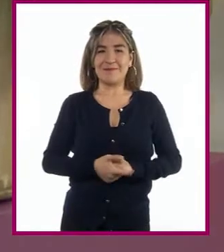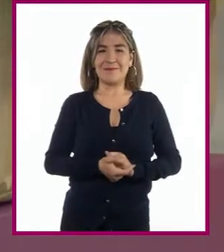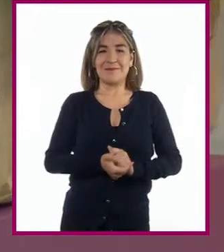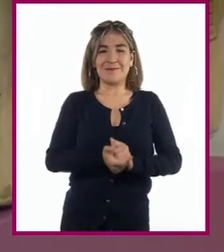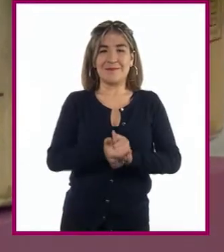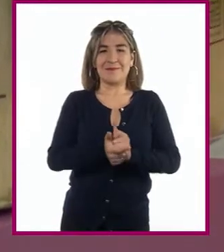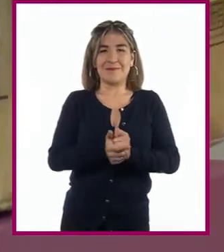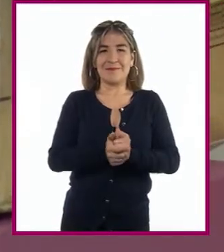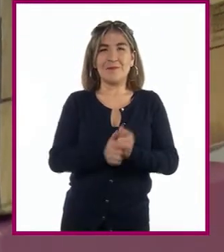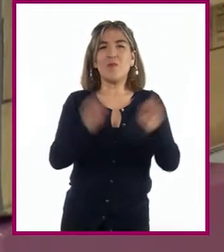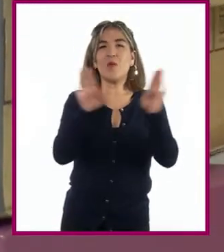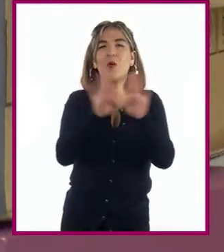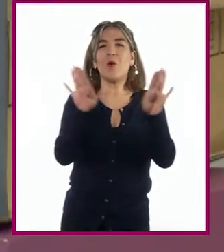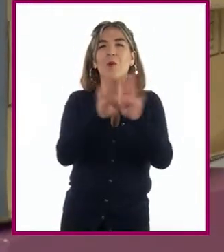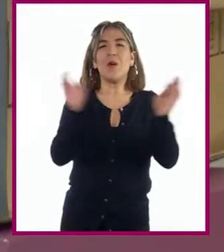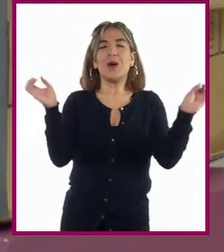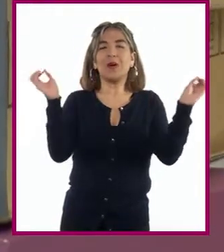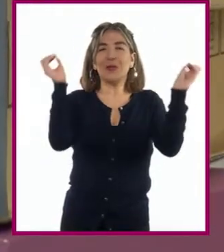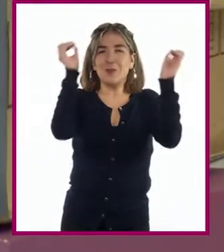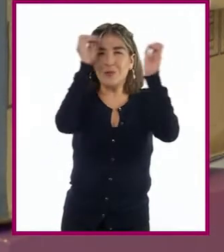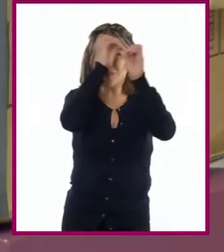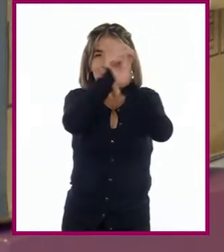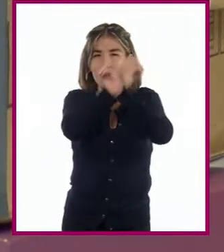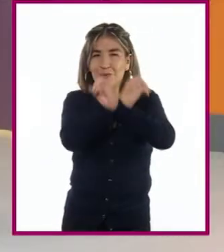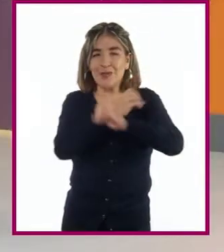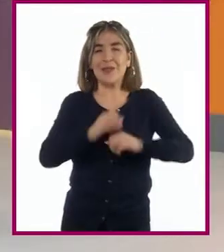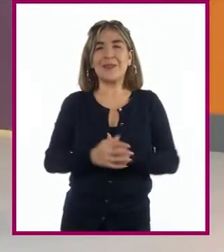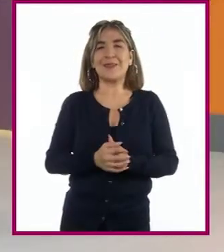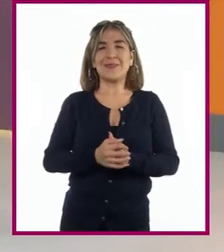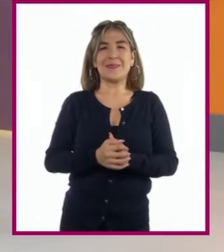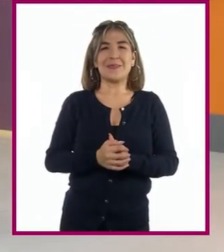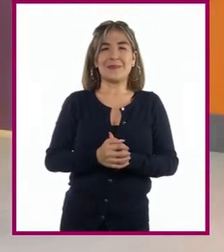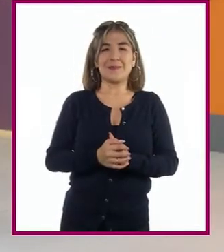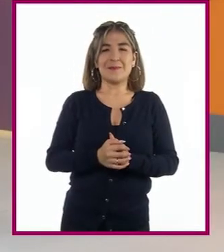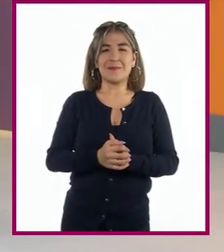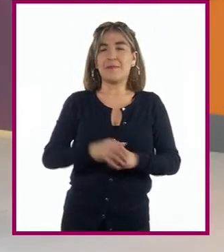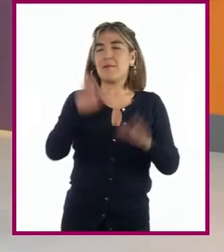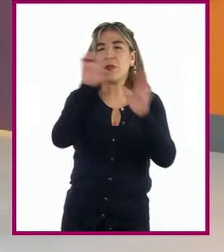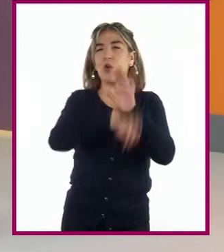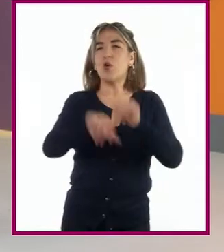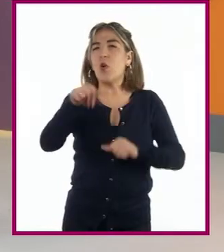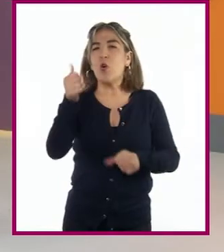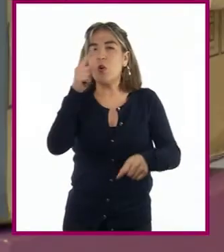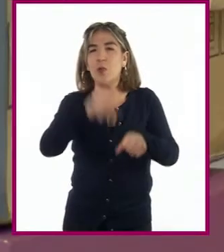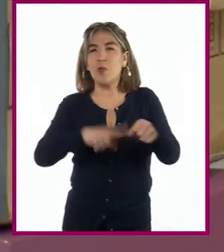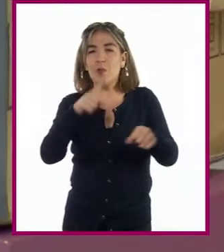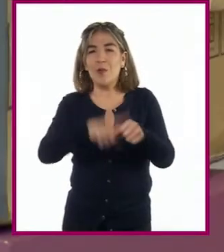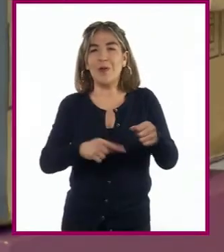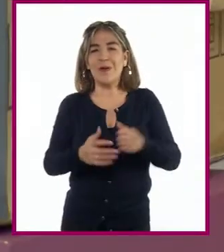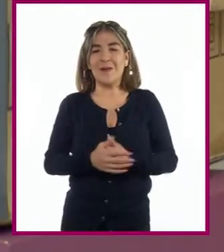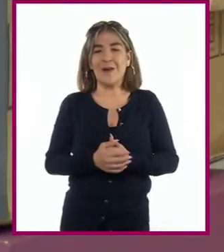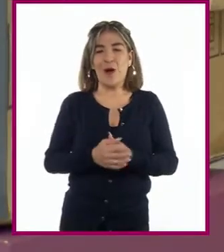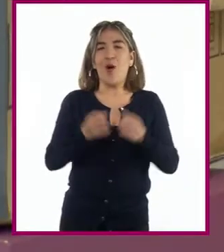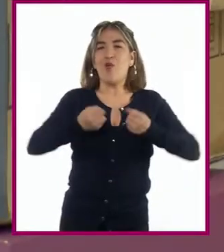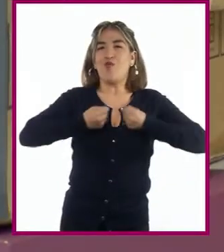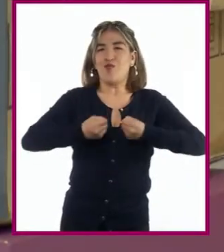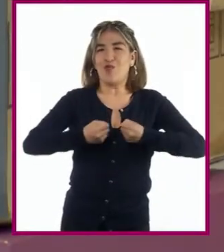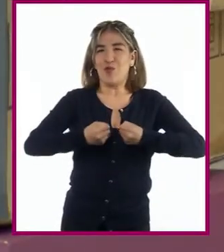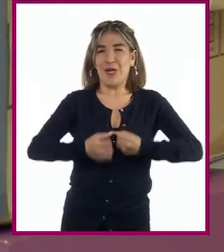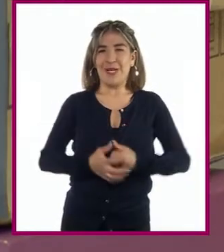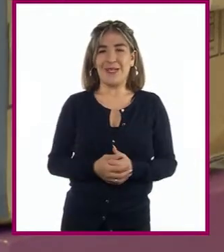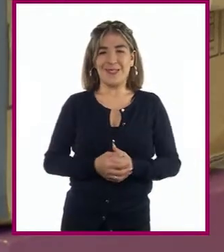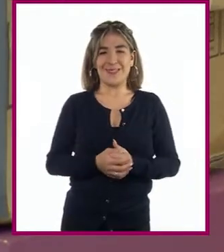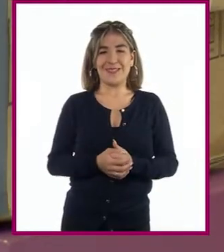una penumbra. Ah, puede ser. ¿Y si le pongo este color? Ah, como algo de fuerza, como